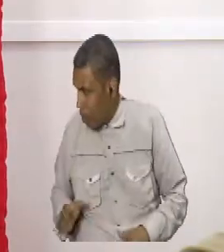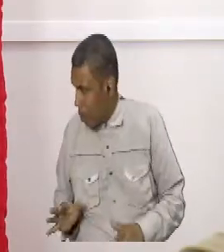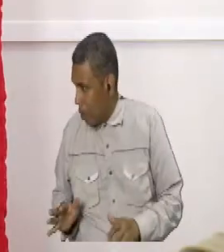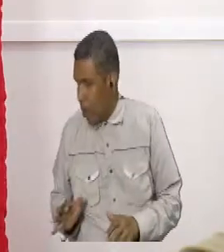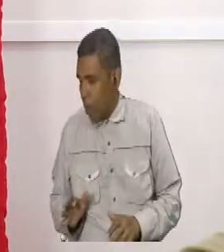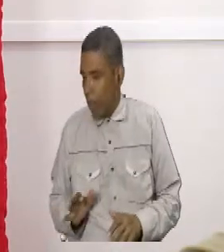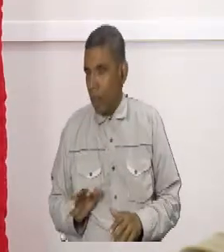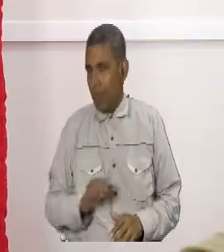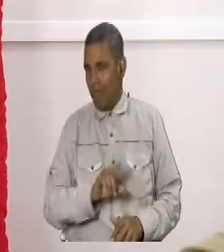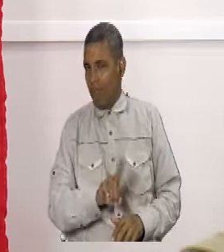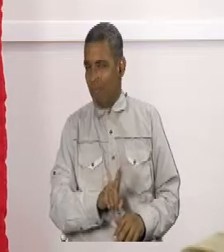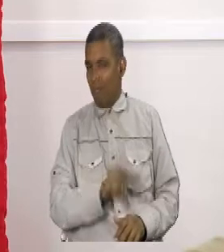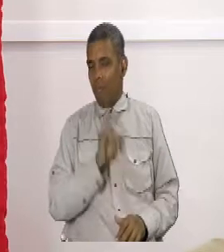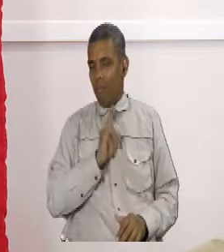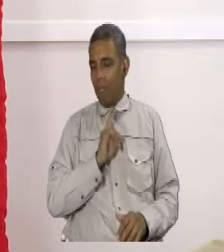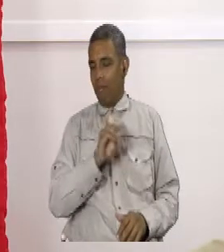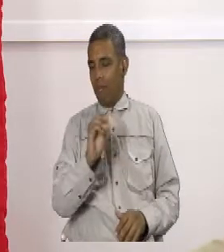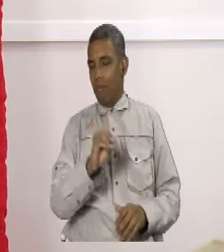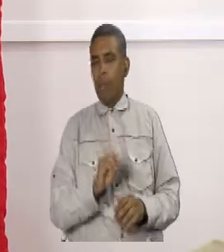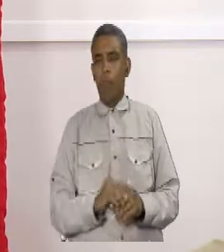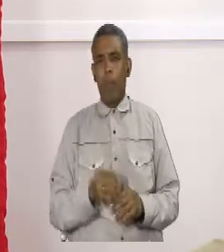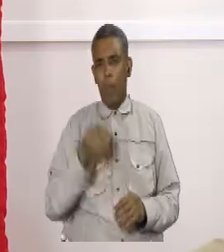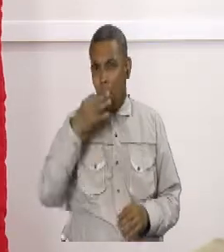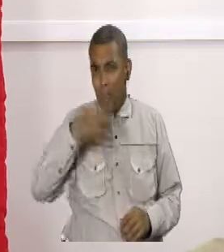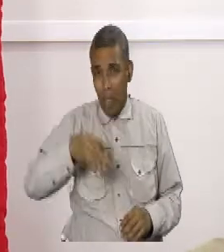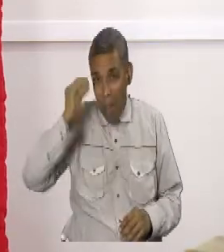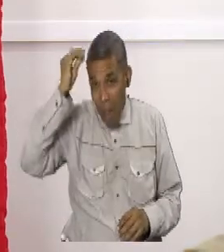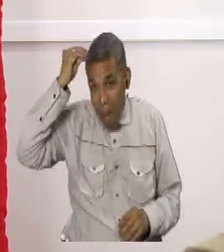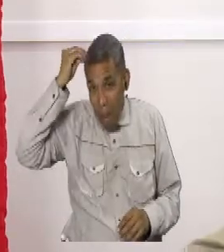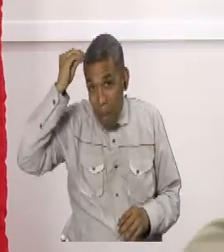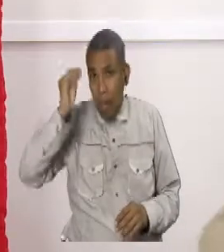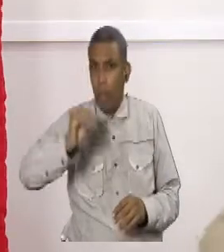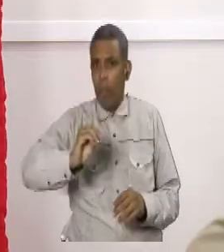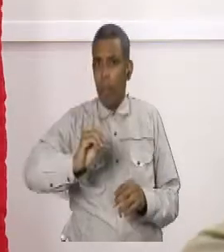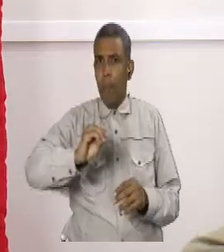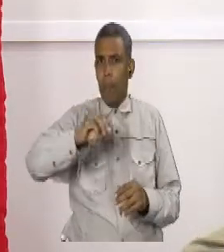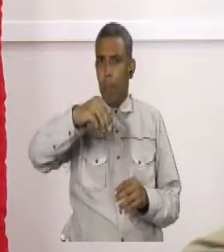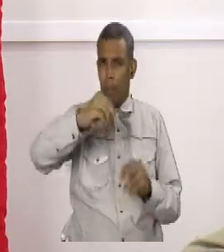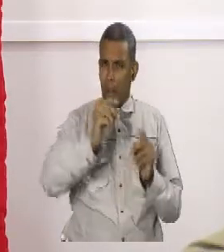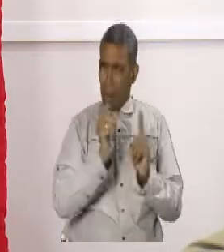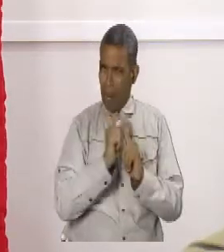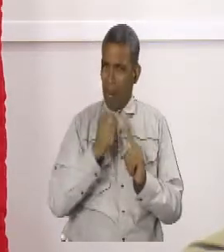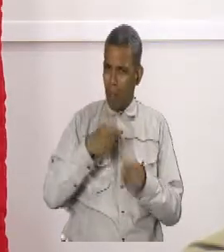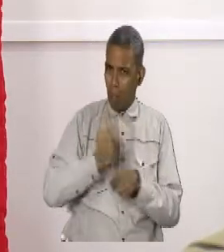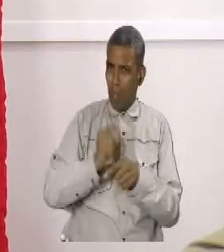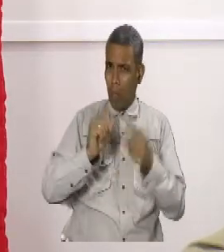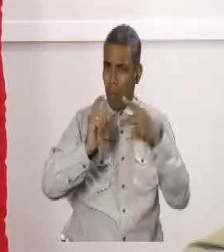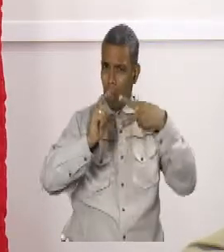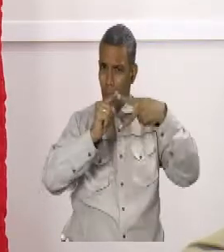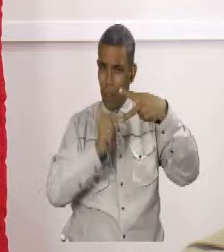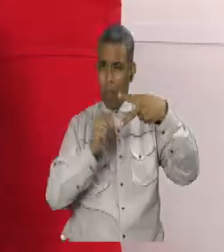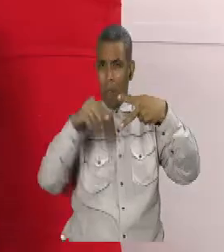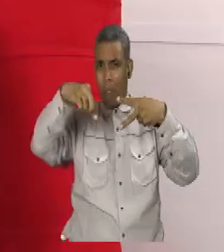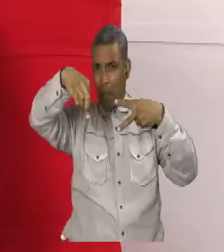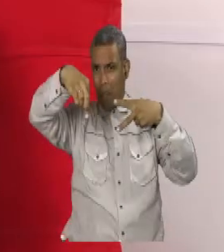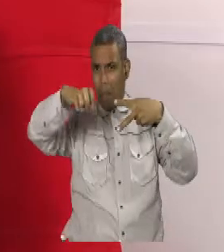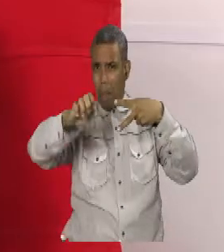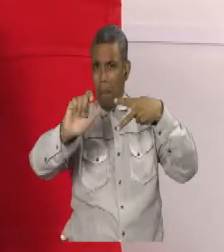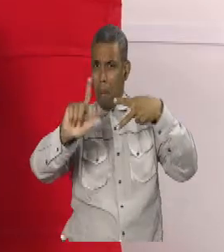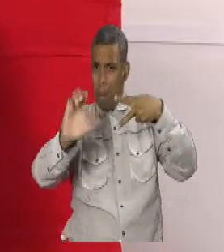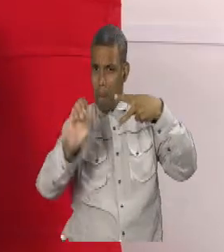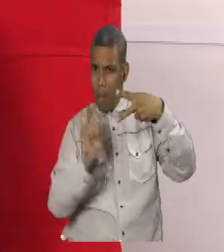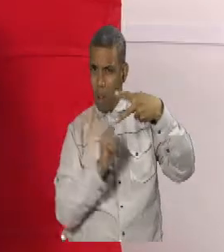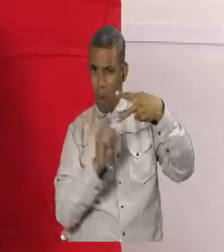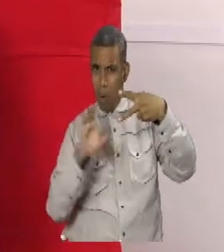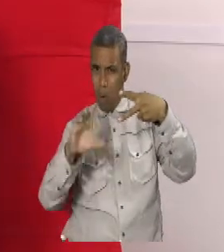pelo o al cabello de la cabeza? Porque la gente dice, no diga pelo, eso está mal dicho. Entonces, no tiene nada que ver. O sea, el